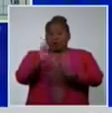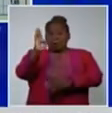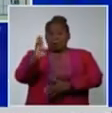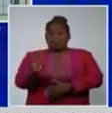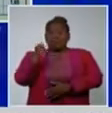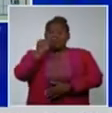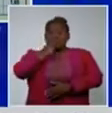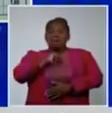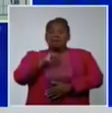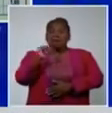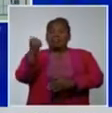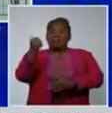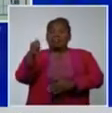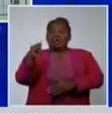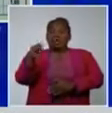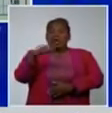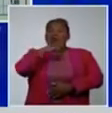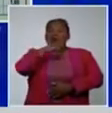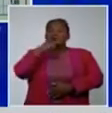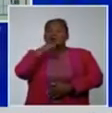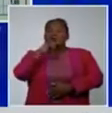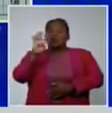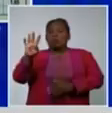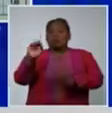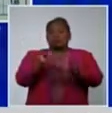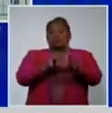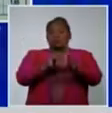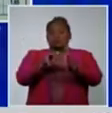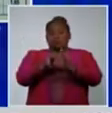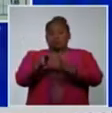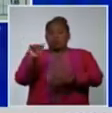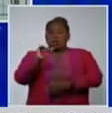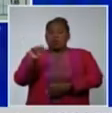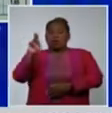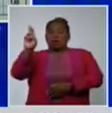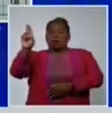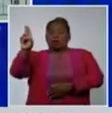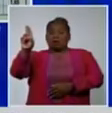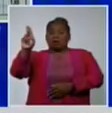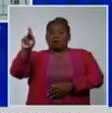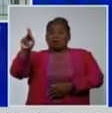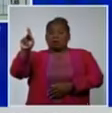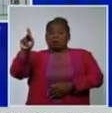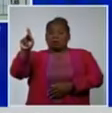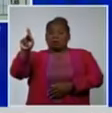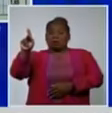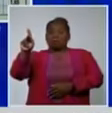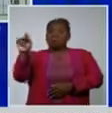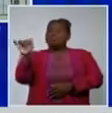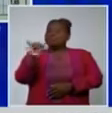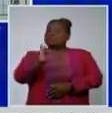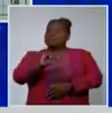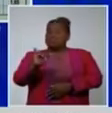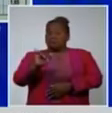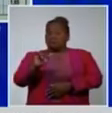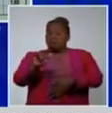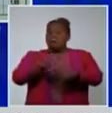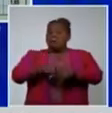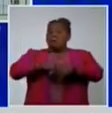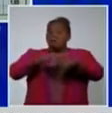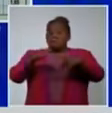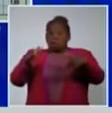suecia con más de 4 lugares igual que reunidas qué aporta en el moderno uno de los